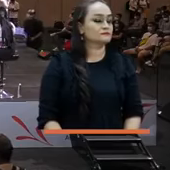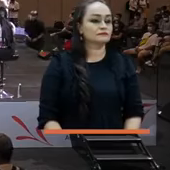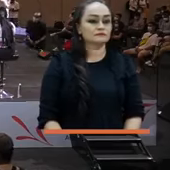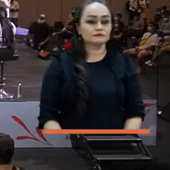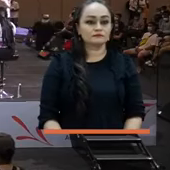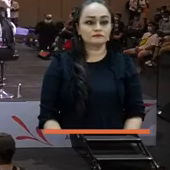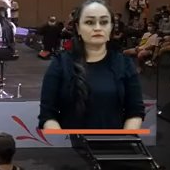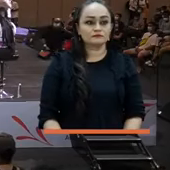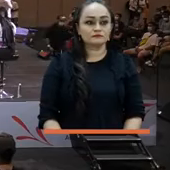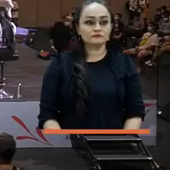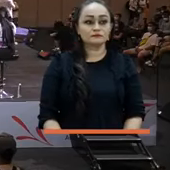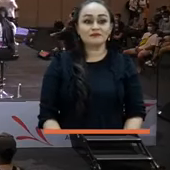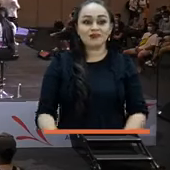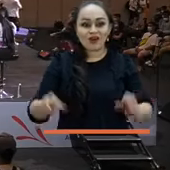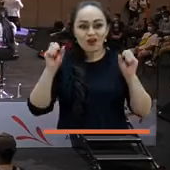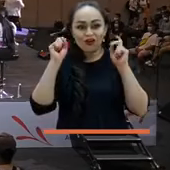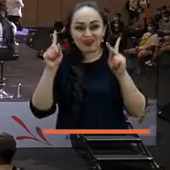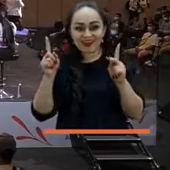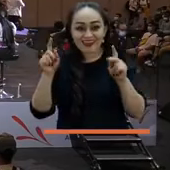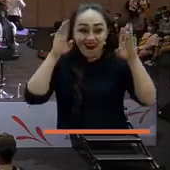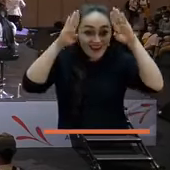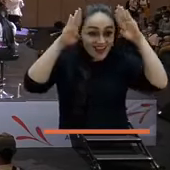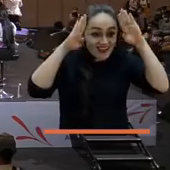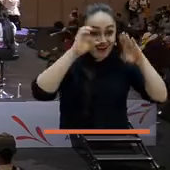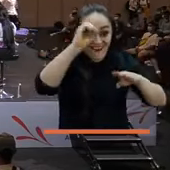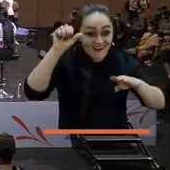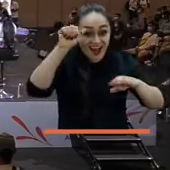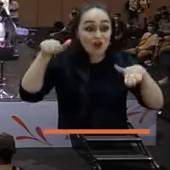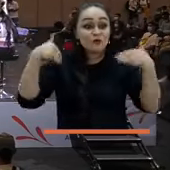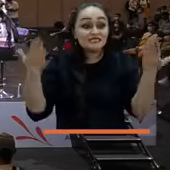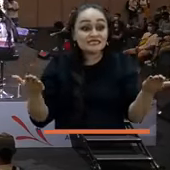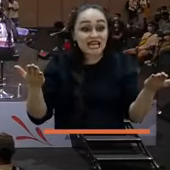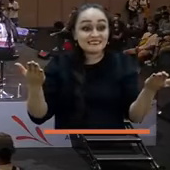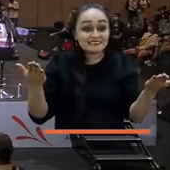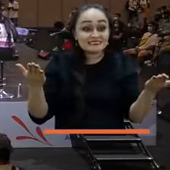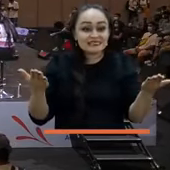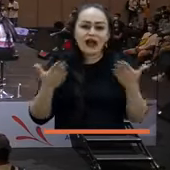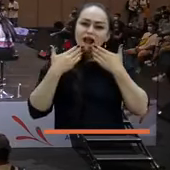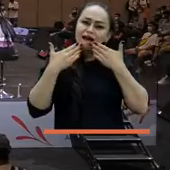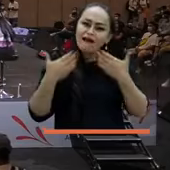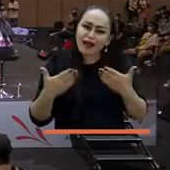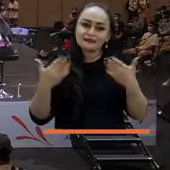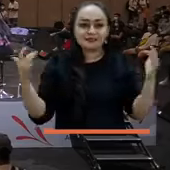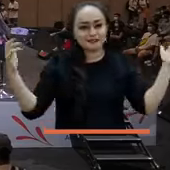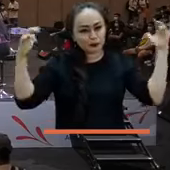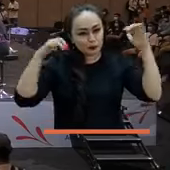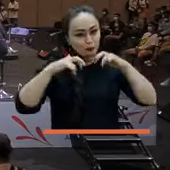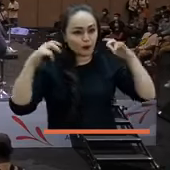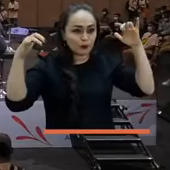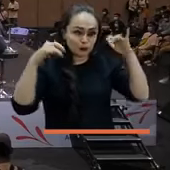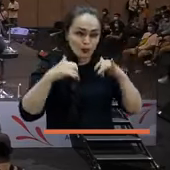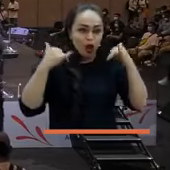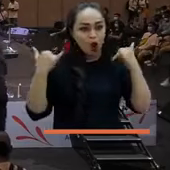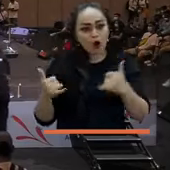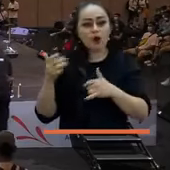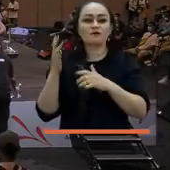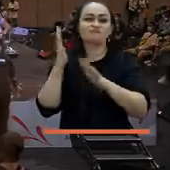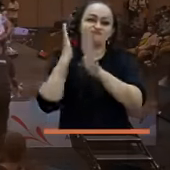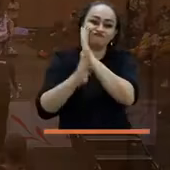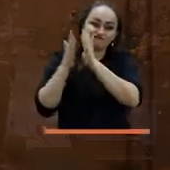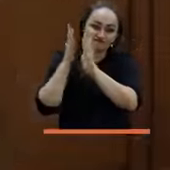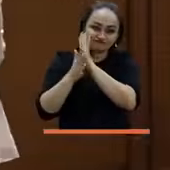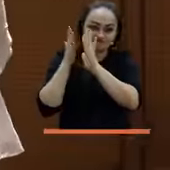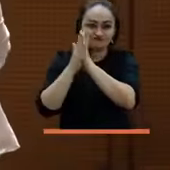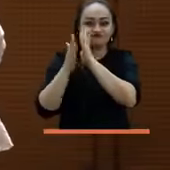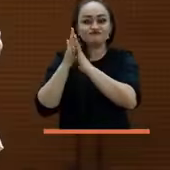ok hola muchachos muchachas cómo están bueno primero gracias por venir a este conversatorio esperamos que sea de muchísima